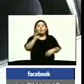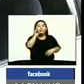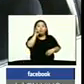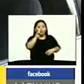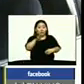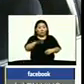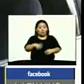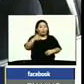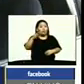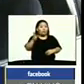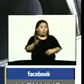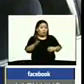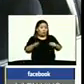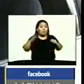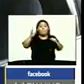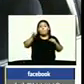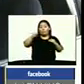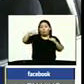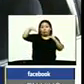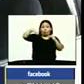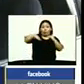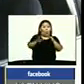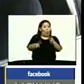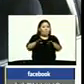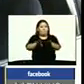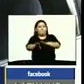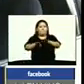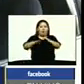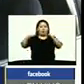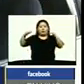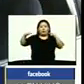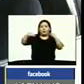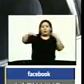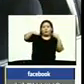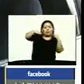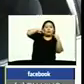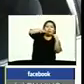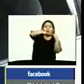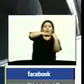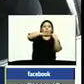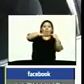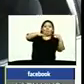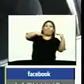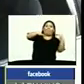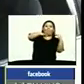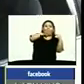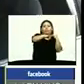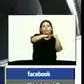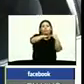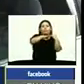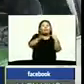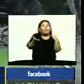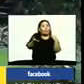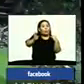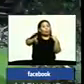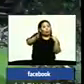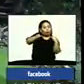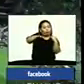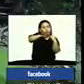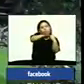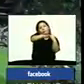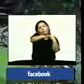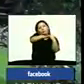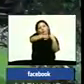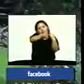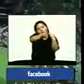arriba y el bus venía sin franco y lo invistió y lo hizo retroceder hasta acá. ¿Y de ahí el bus salió para el barranco?